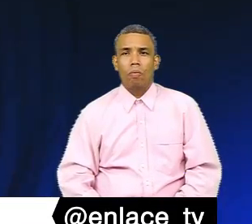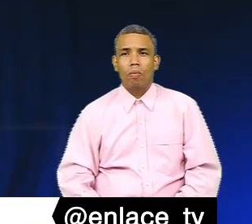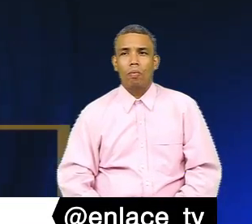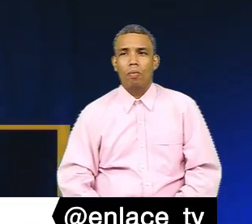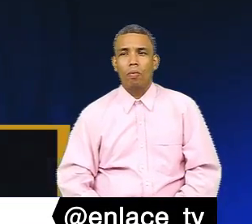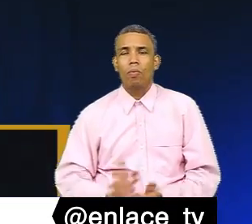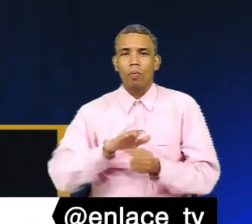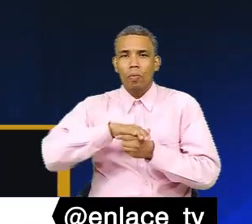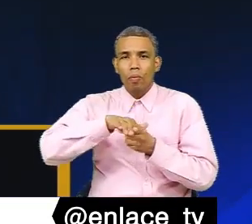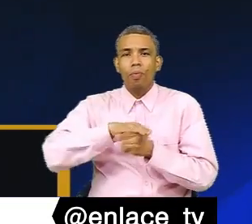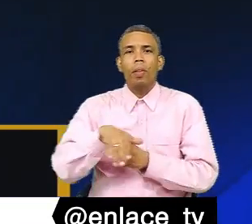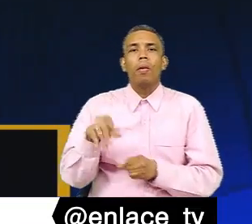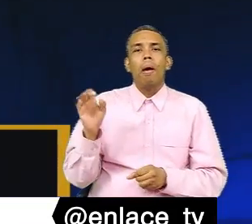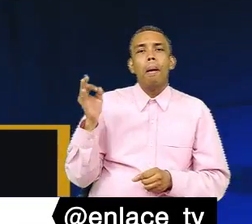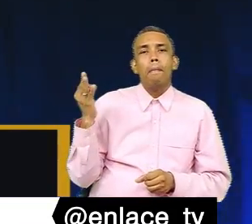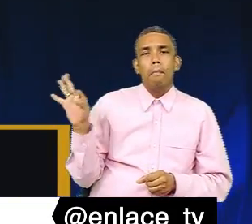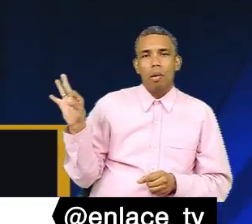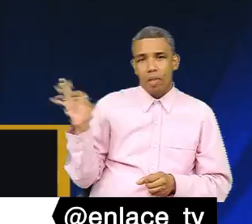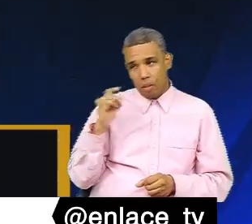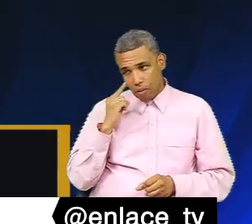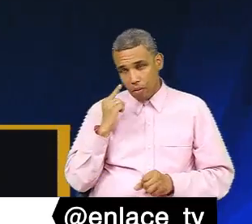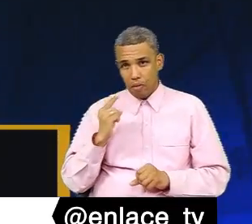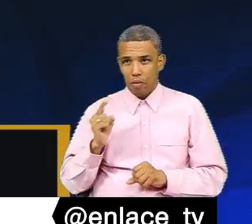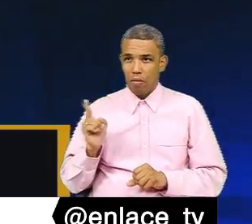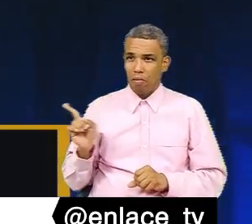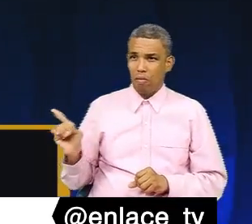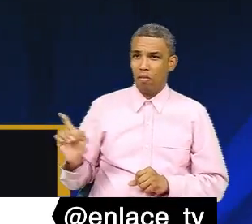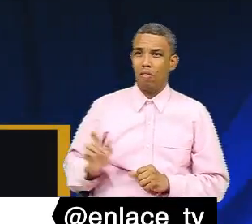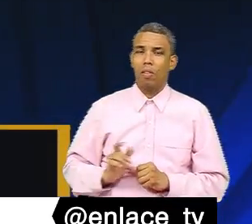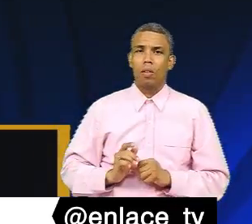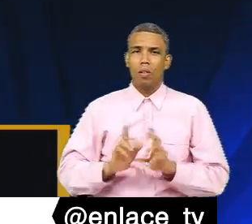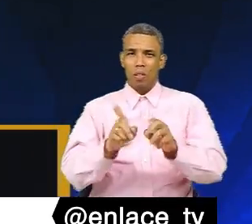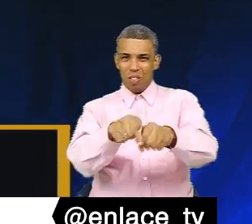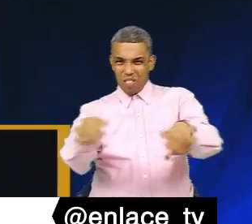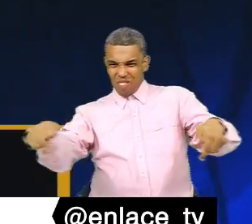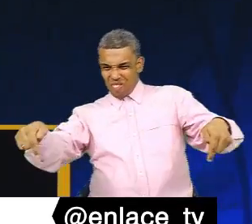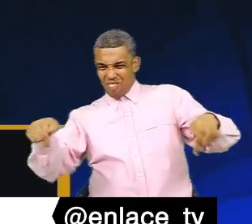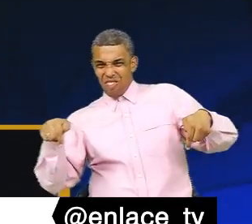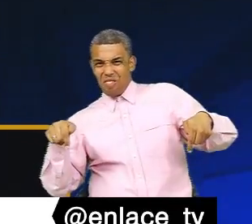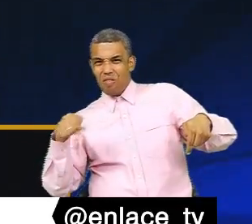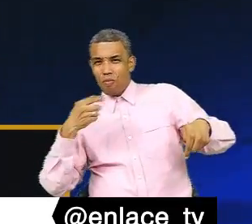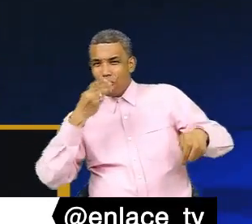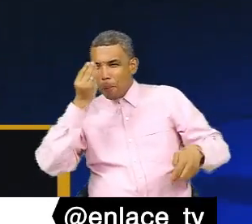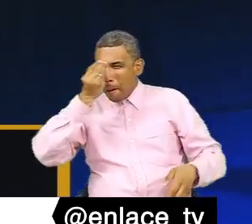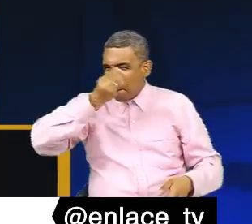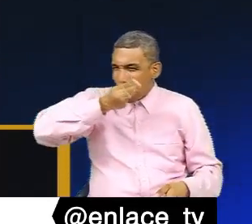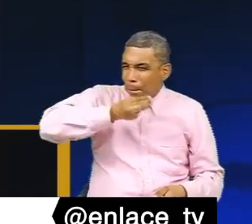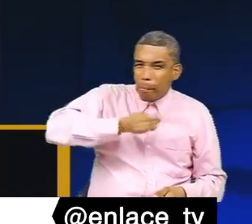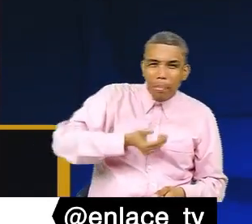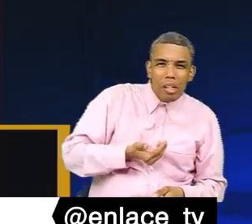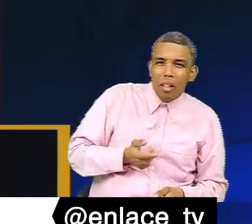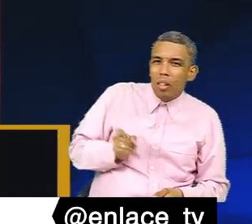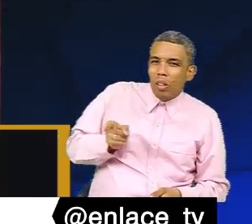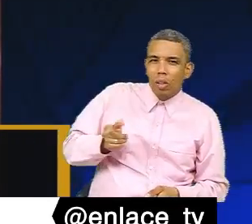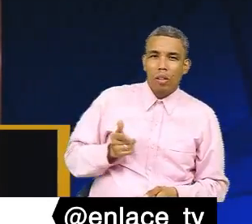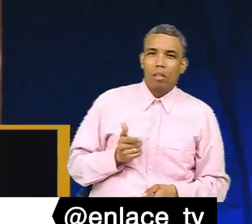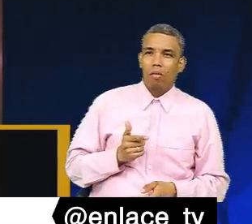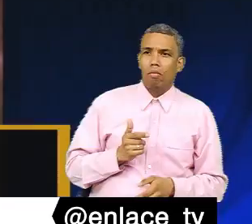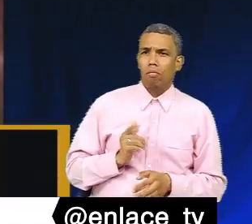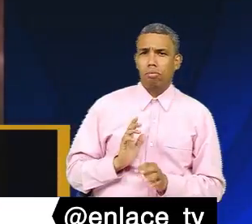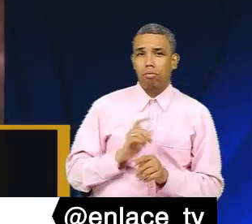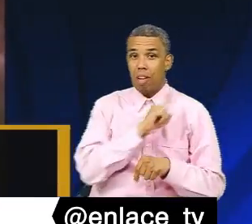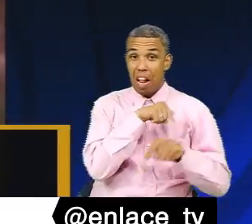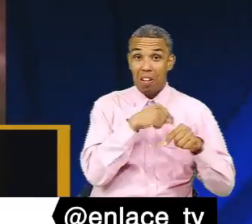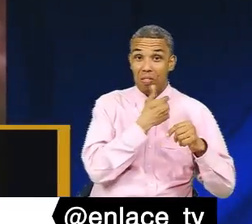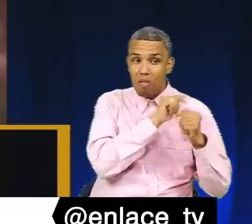En el barrio Palmira, los residentes están inquietos por el abandono en el que se encuentra este lote de la carrera 31 con calle 48 esquina. Afirman se